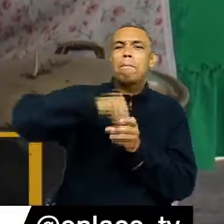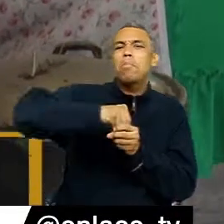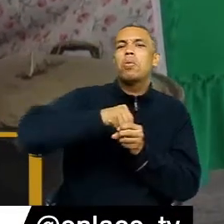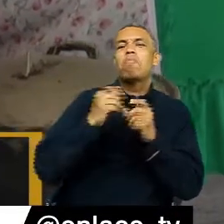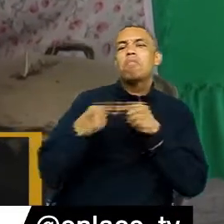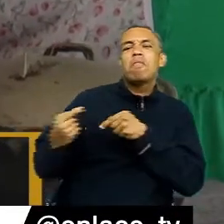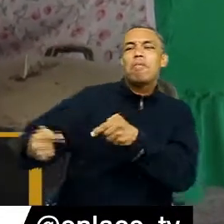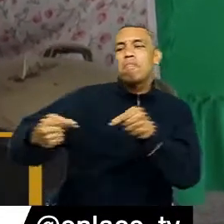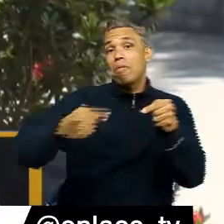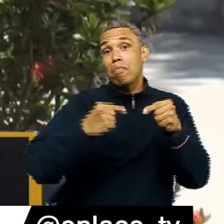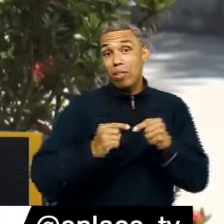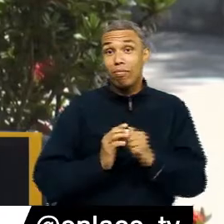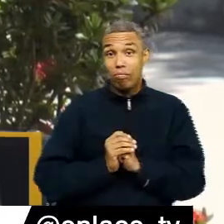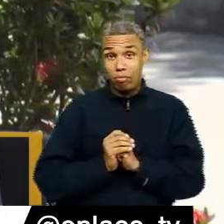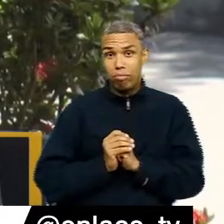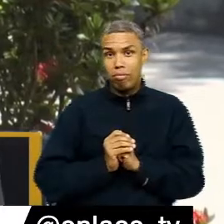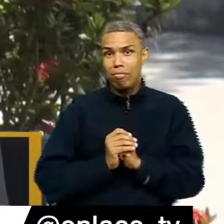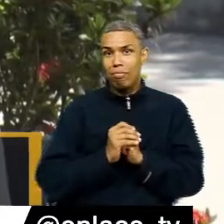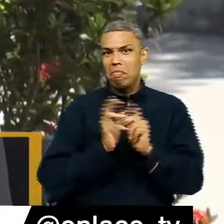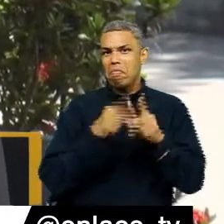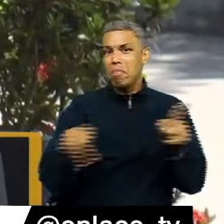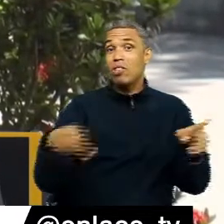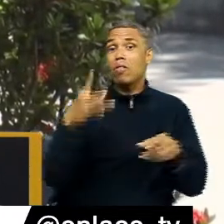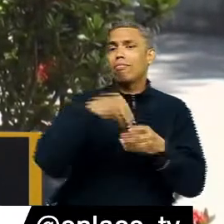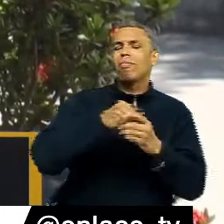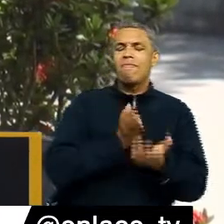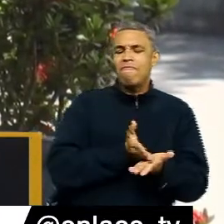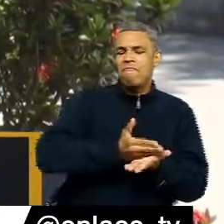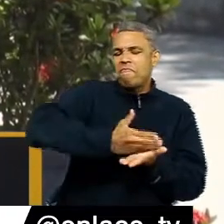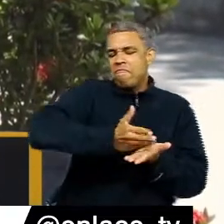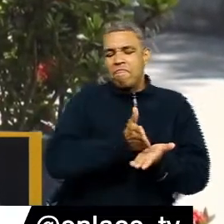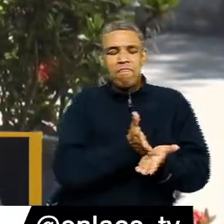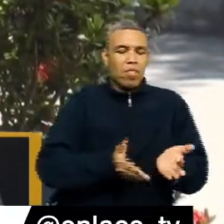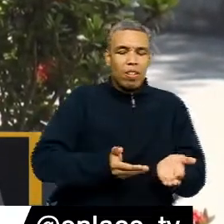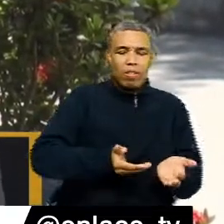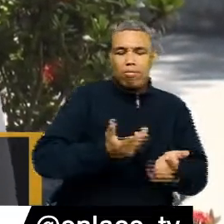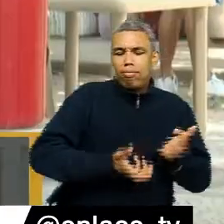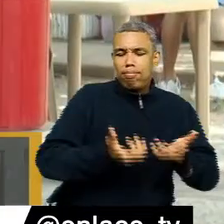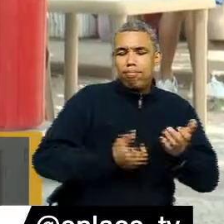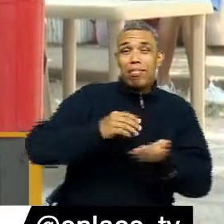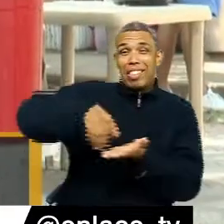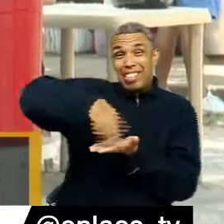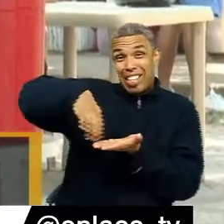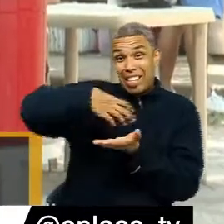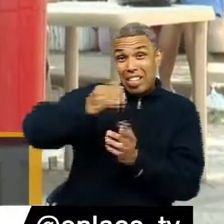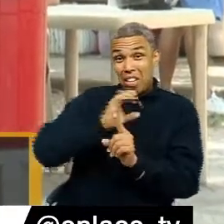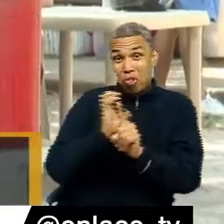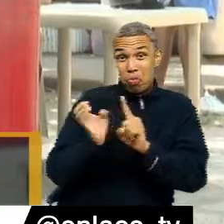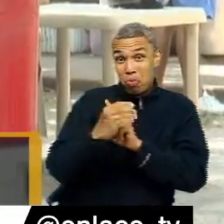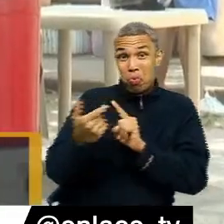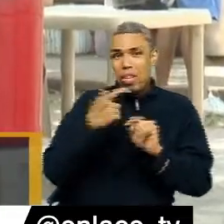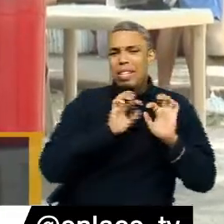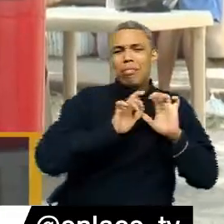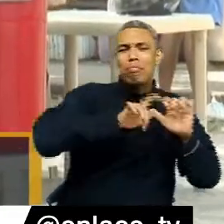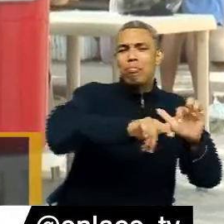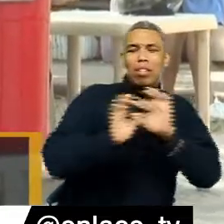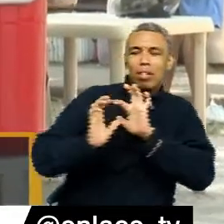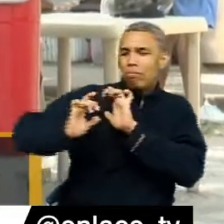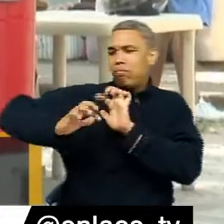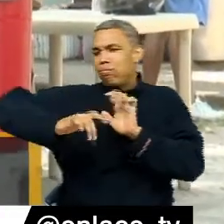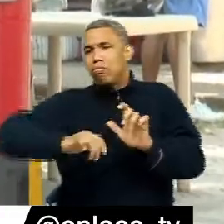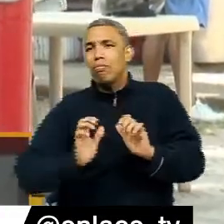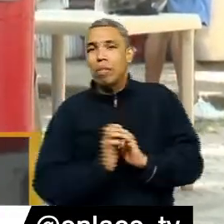junto a la Secretaría de Desarrollo Económico y Social, y el cual se realiza en compañía de la Gobernación de Santander. Un evento que podrá contar con la participación